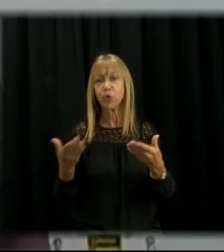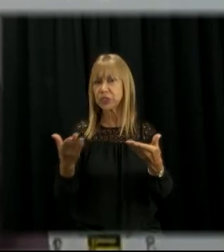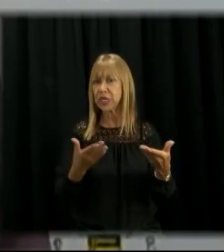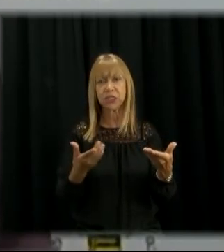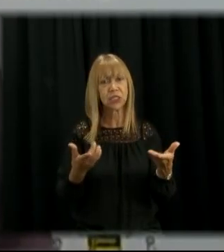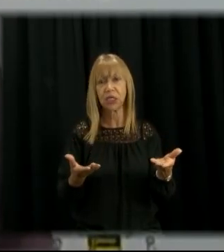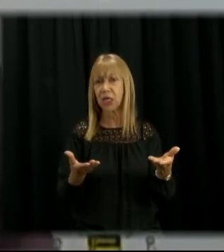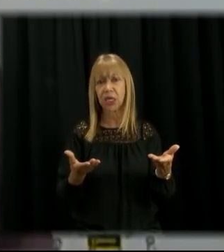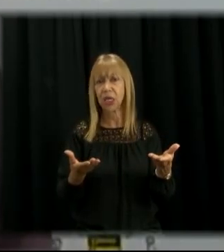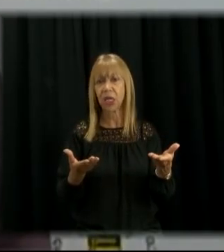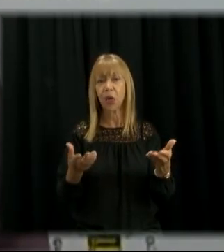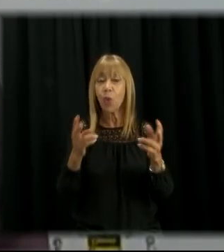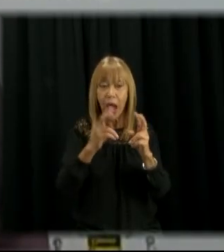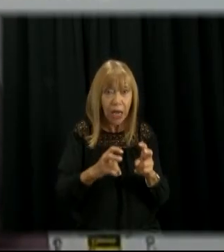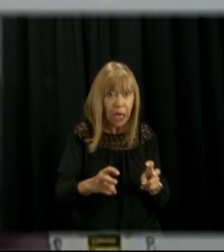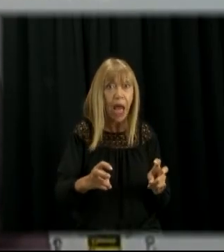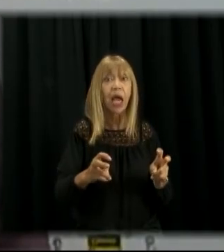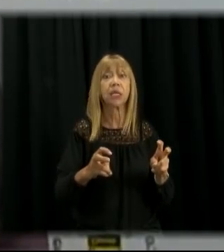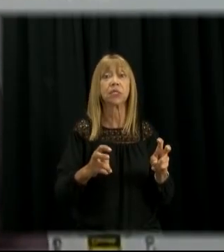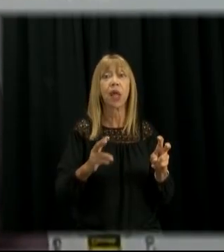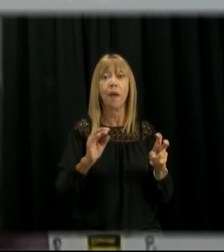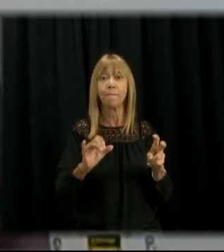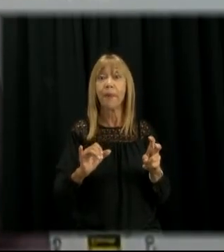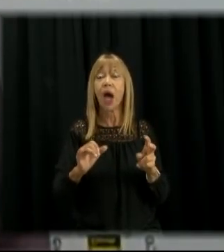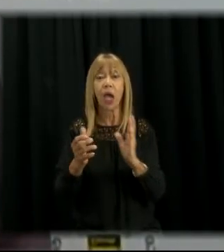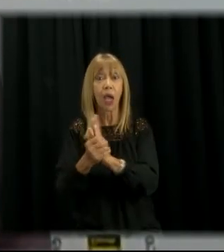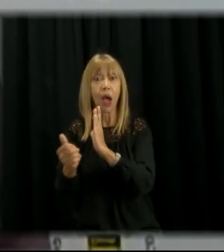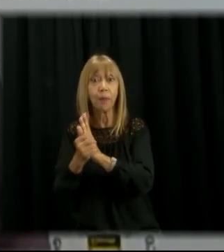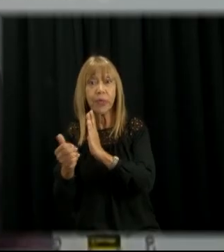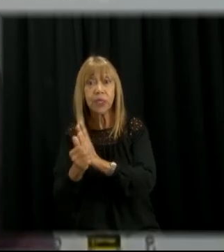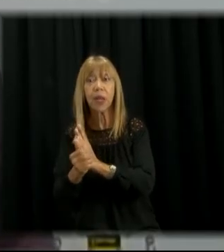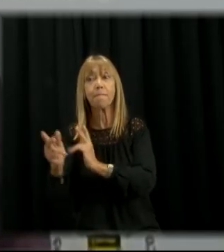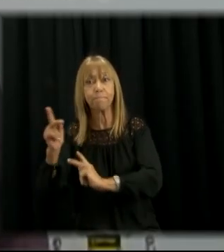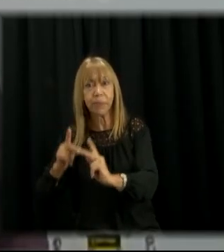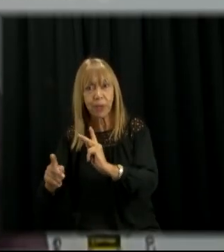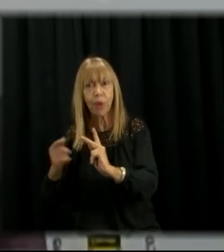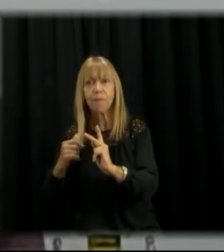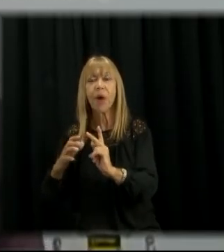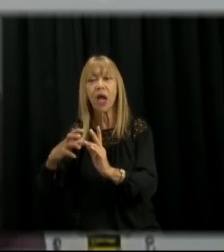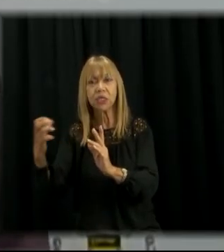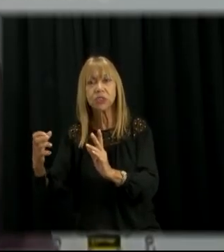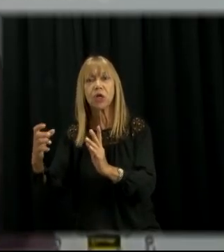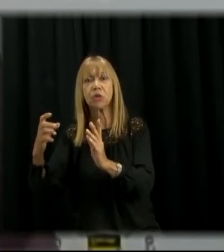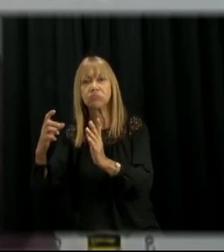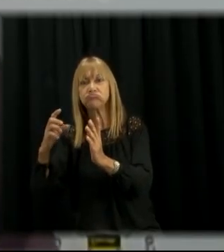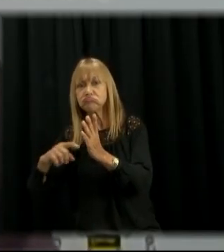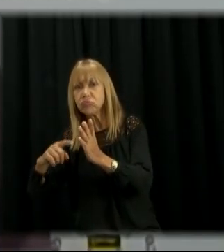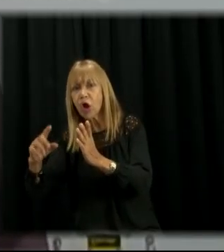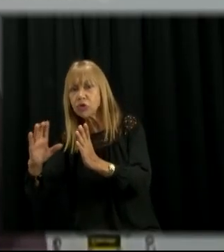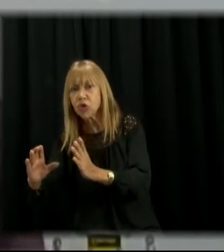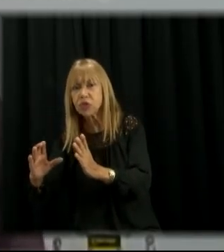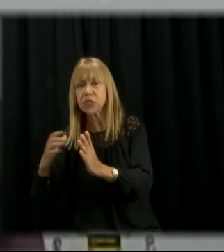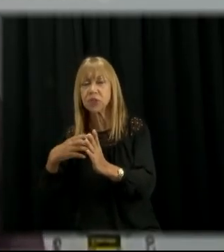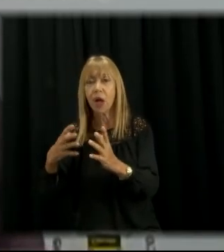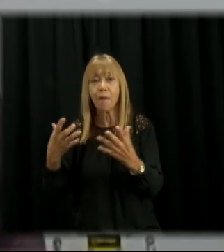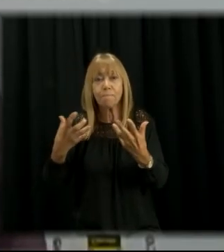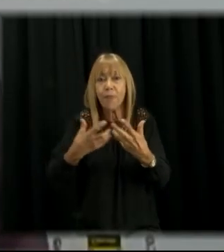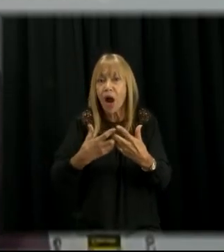los itinerarios presentados se analizaron por gente competente, por consultores